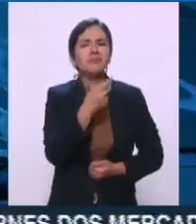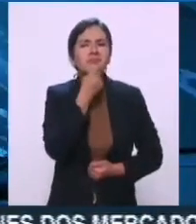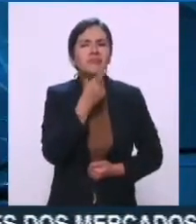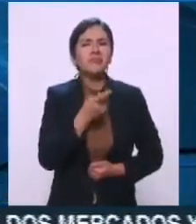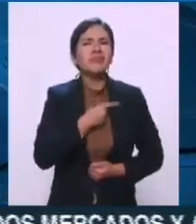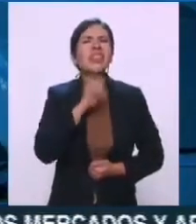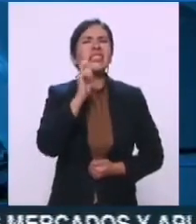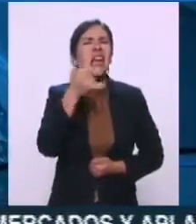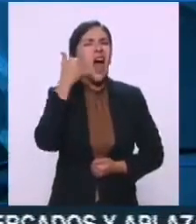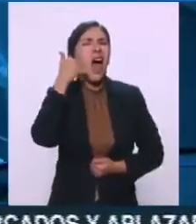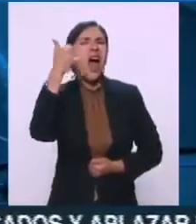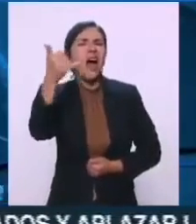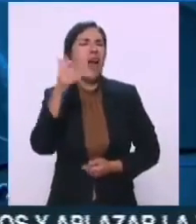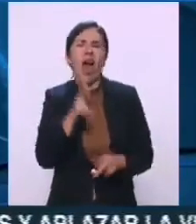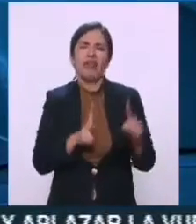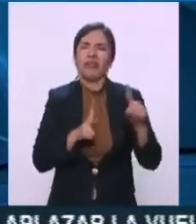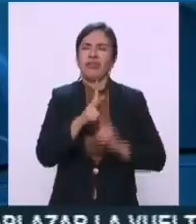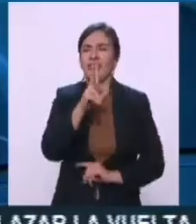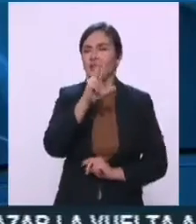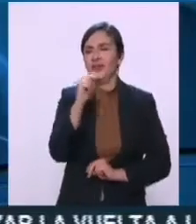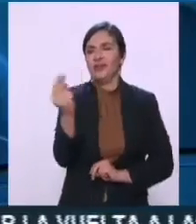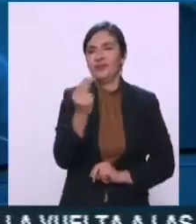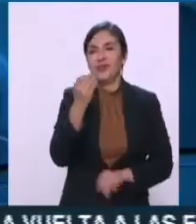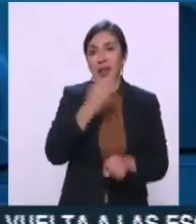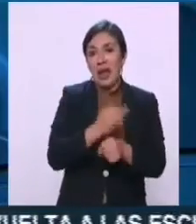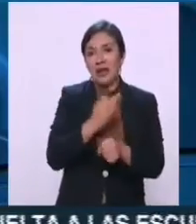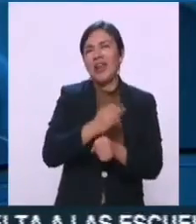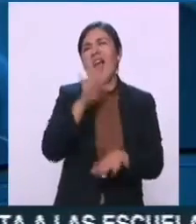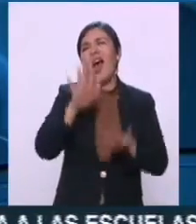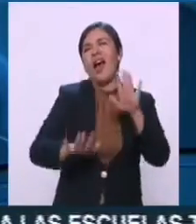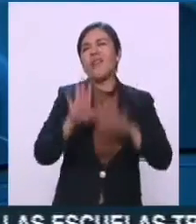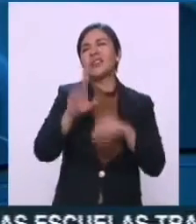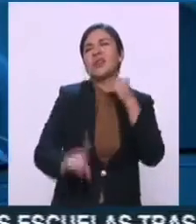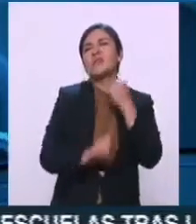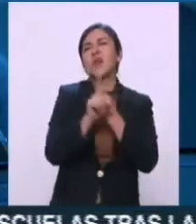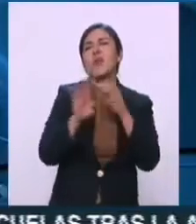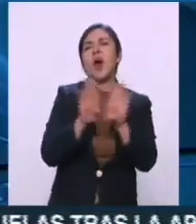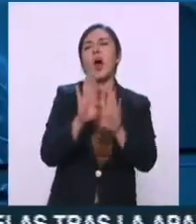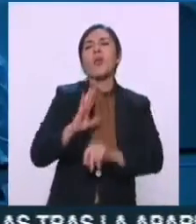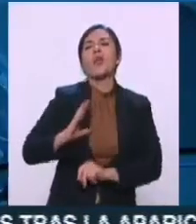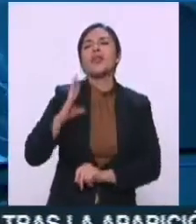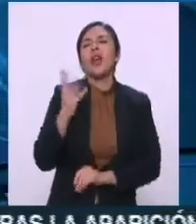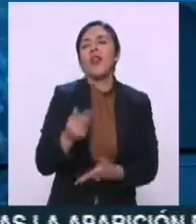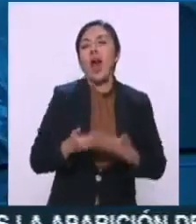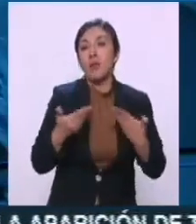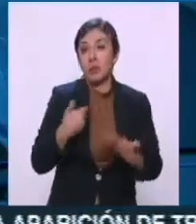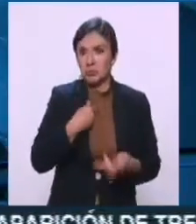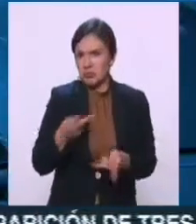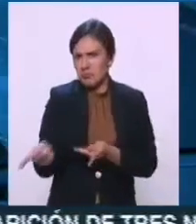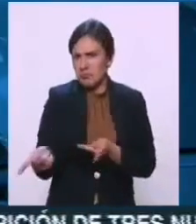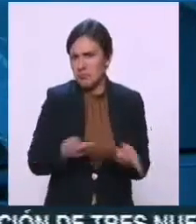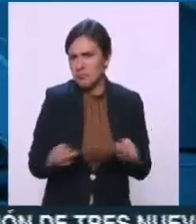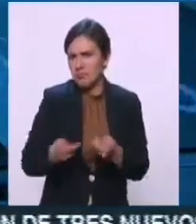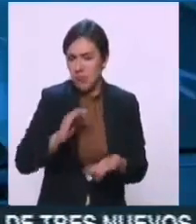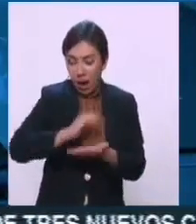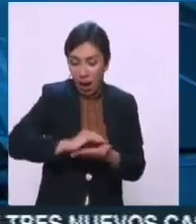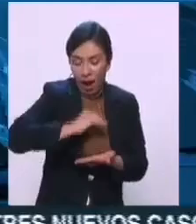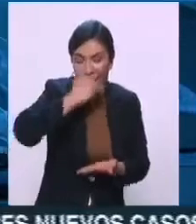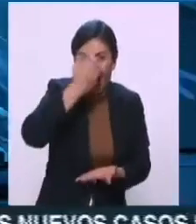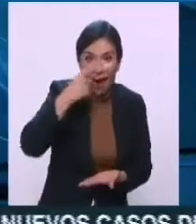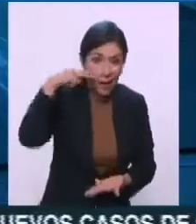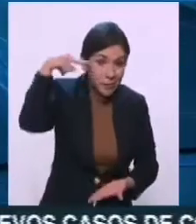una llamada, pero aquí estamos. Muy bien. Sabes, a veces. Este es el problema de la tecnología de hoy. Juan, pues hemos preparado una caja de